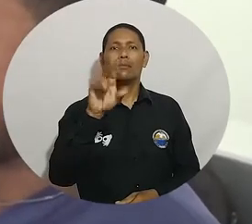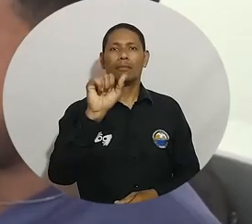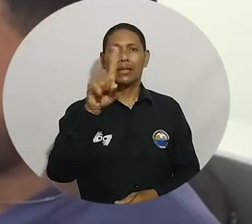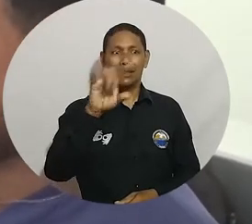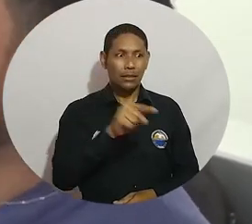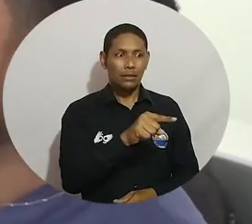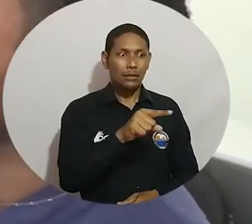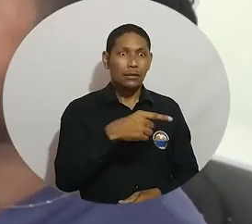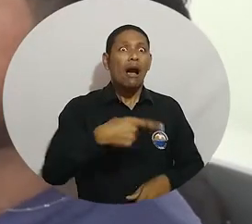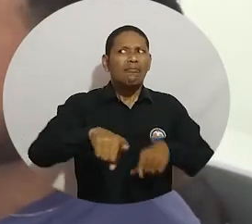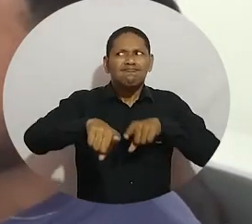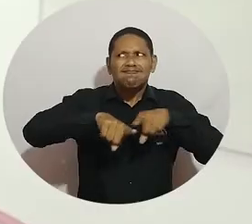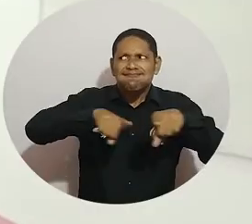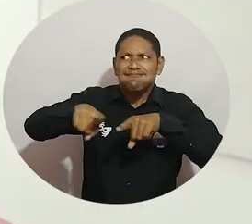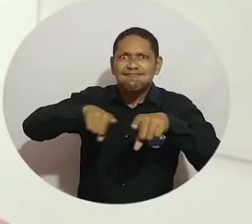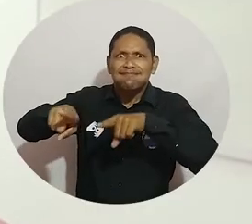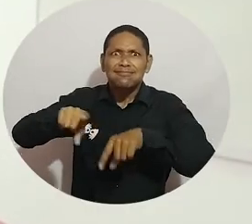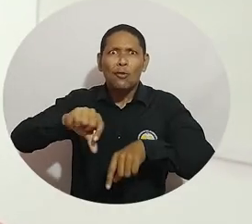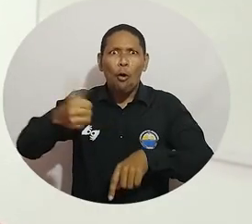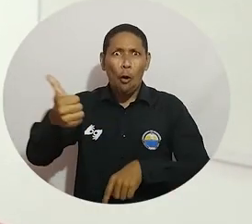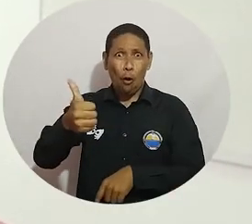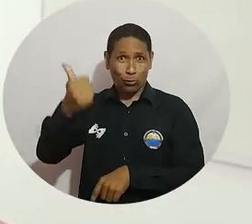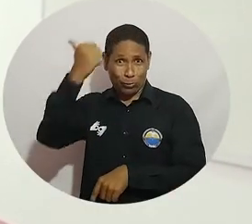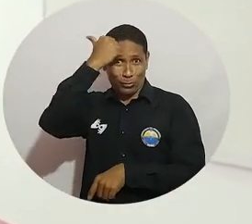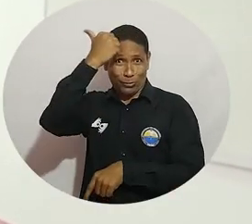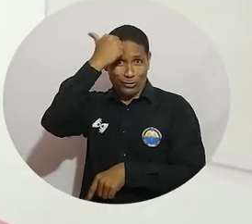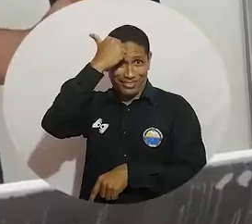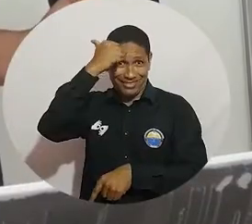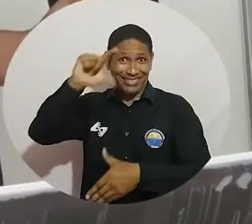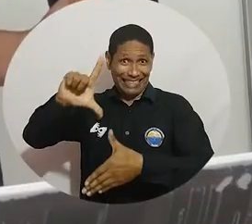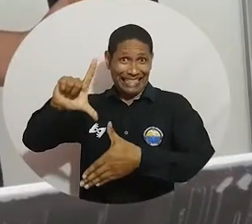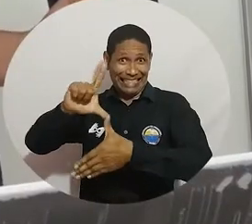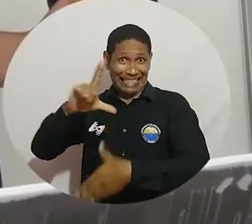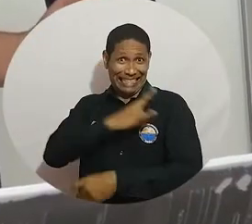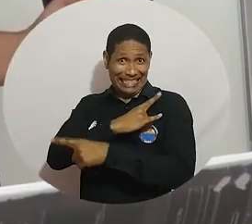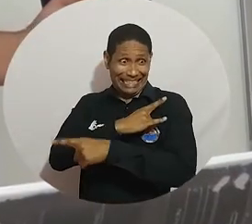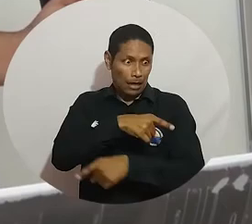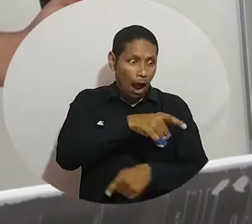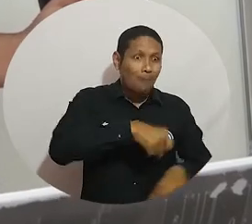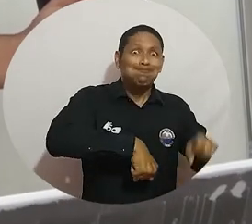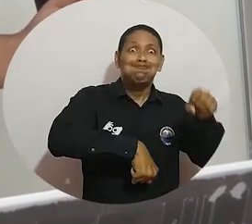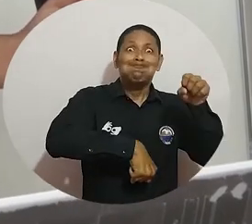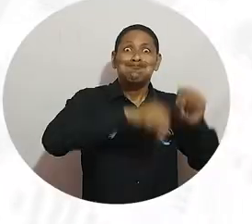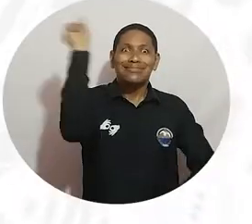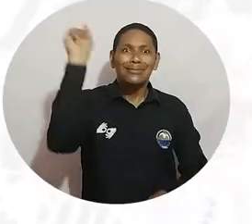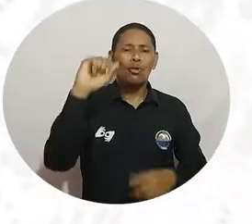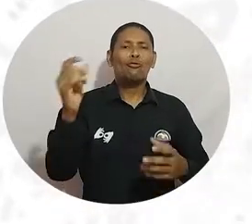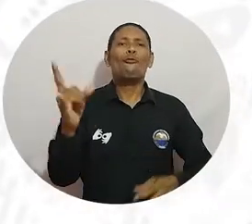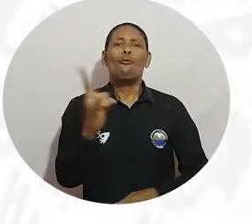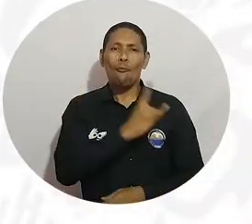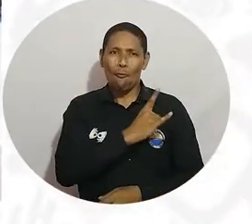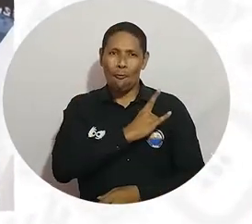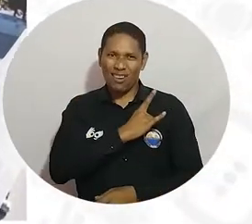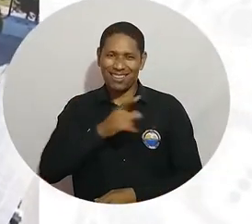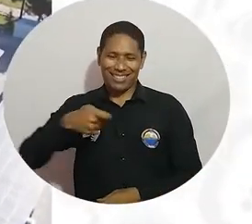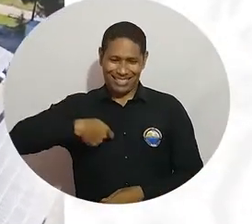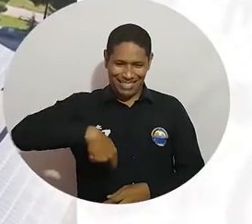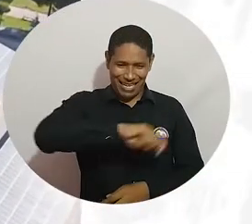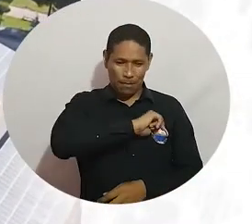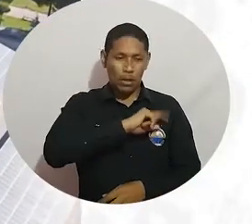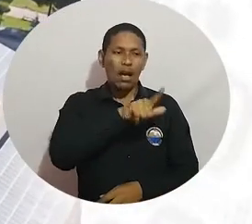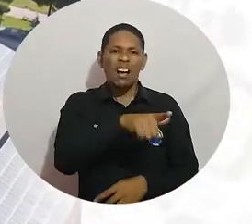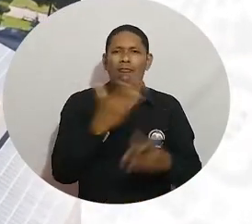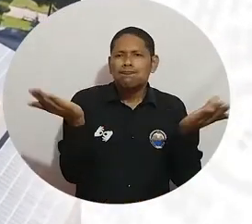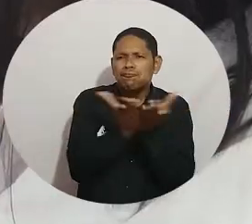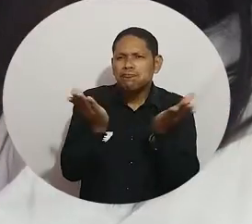Wendy Cervantes Perea, quien luego de competir con docentes de Latinoamérica, logró la beca para ir a la Universidad Autónoma de